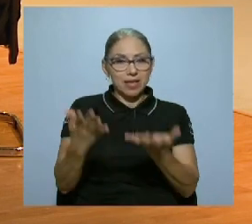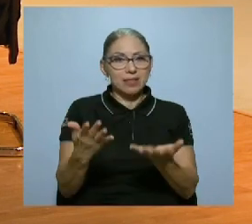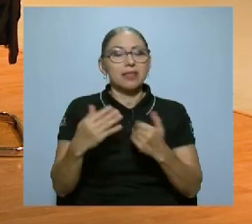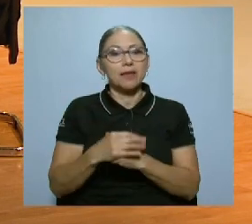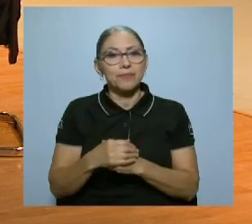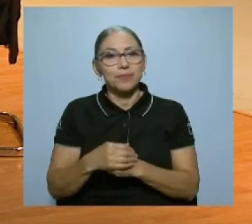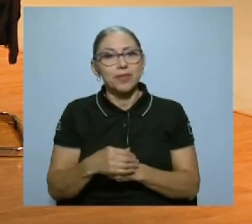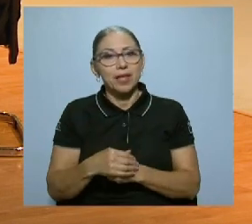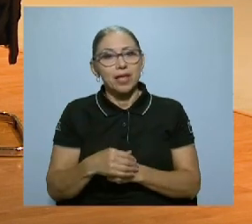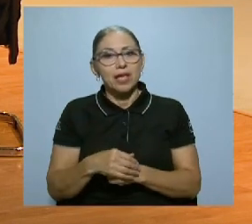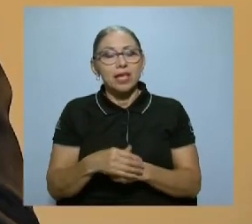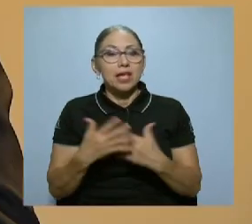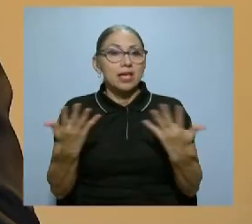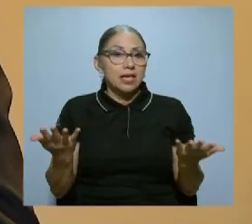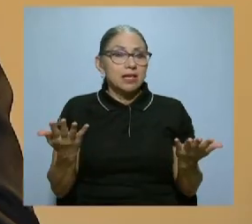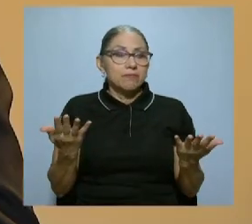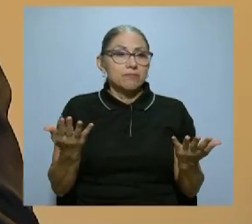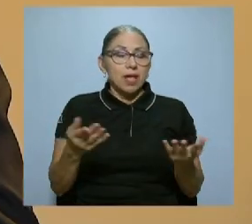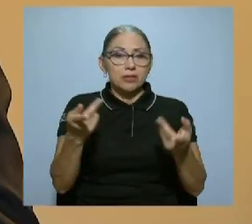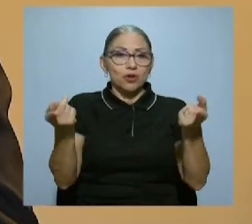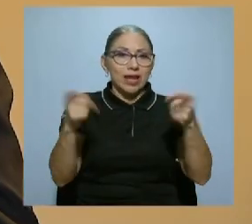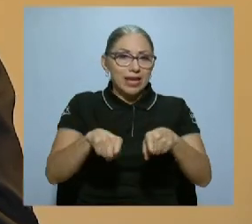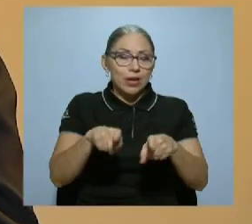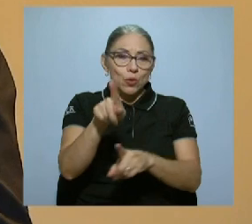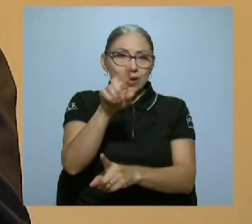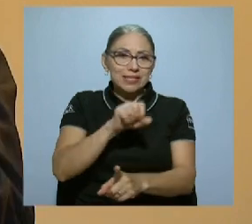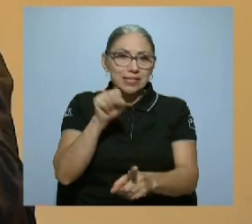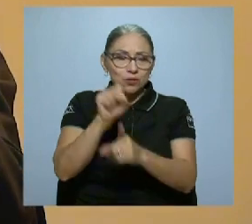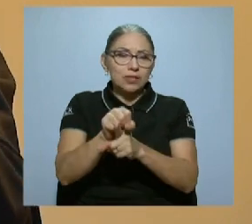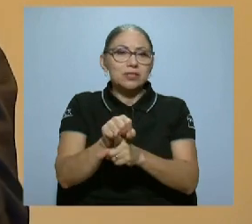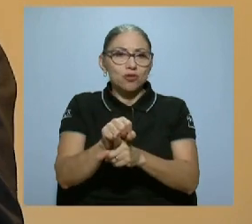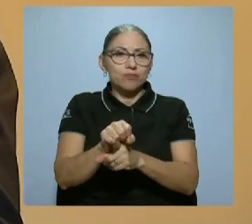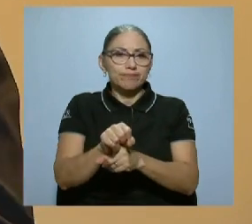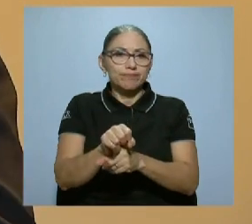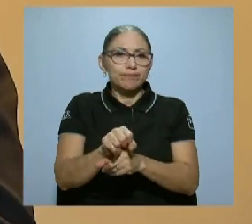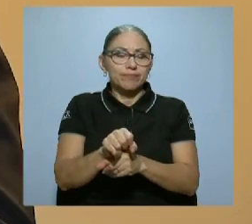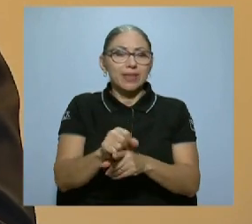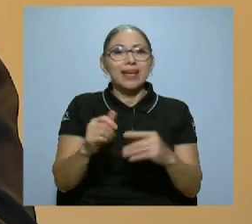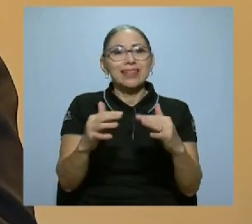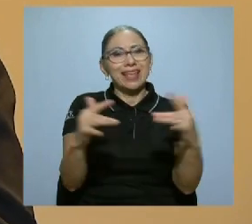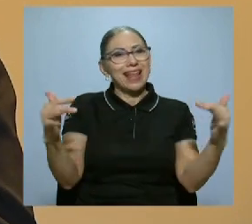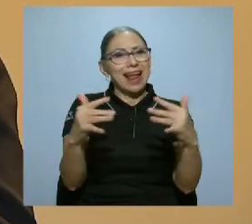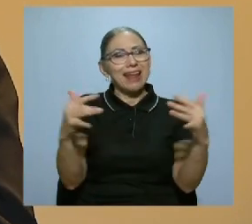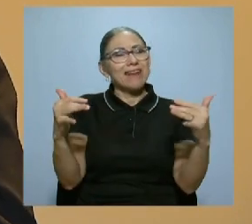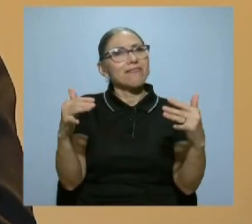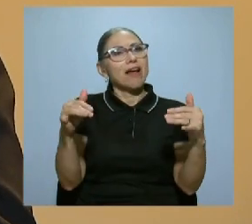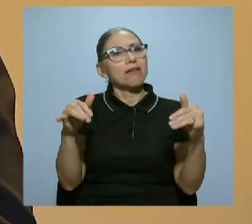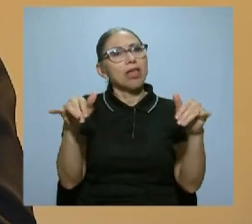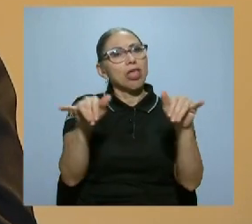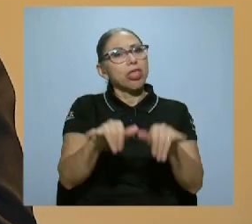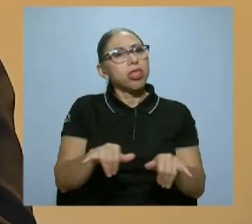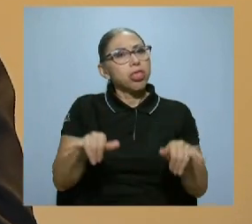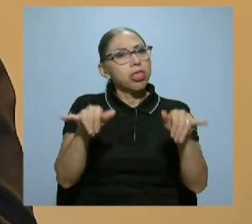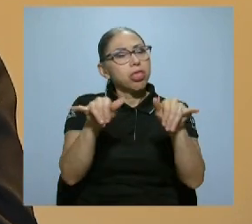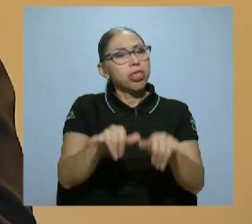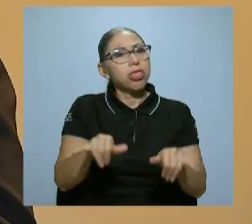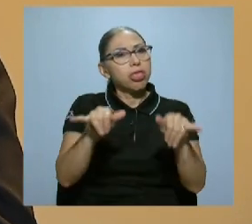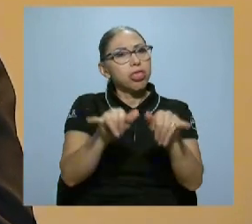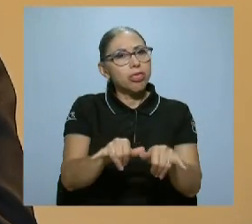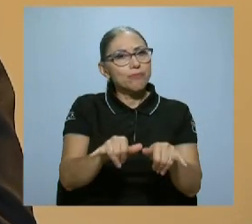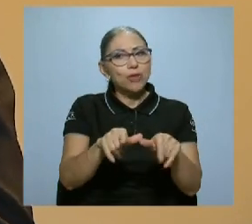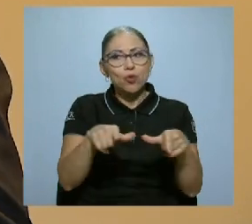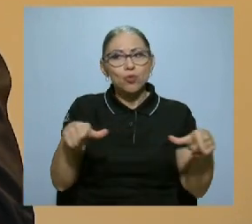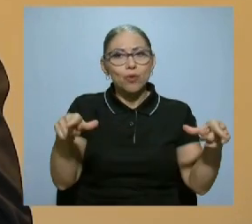y generó esta situación de que la guerra no se ha movido en sus posiciones vitales, no ha